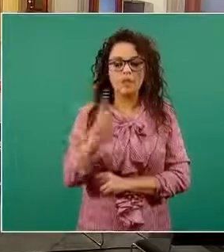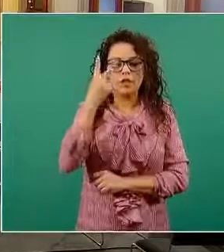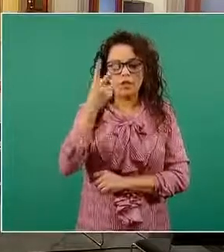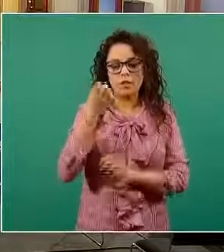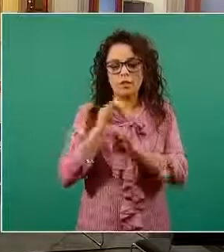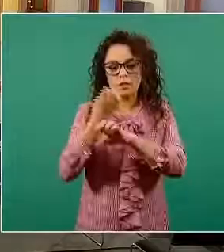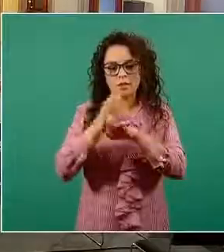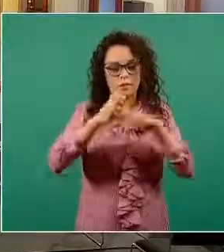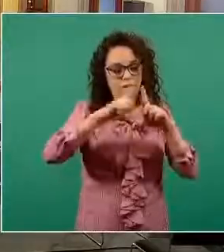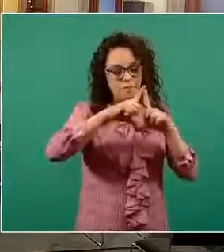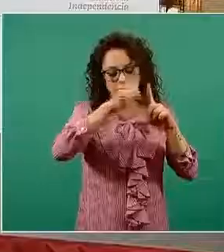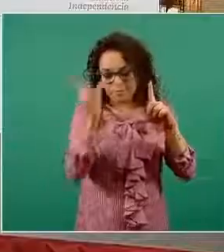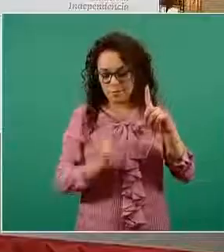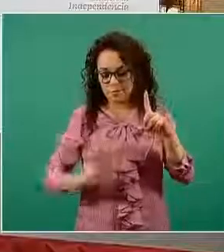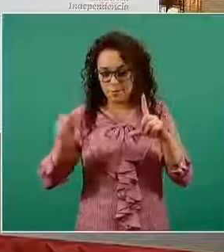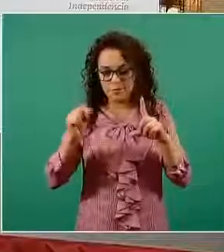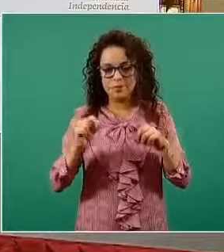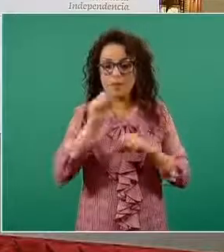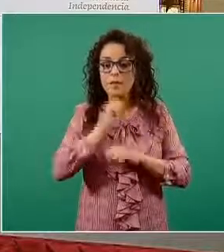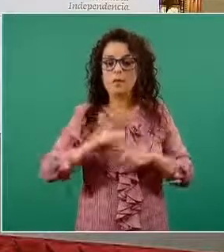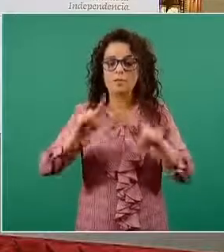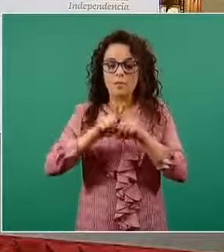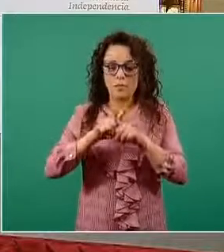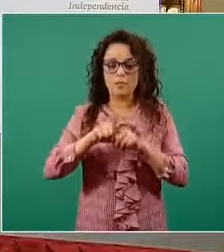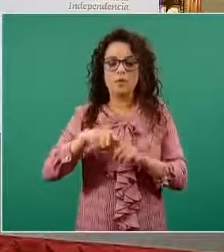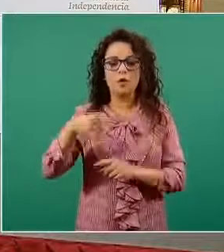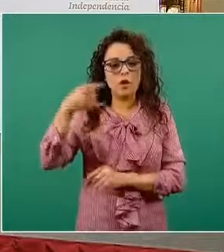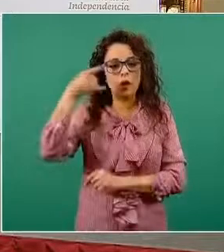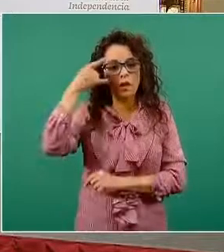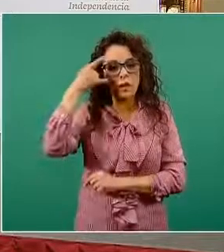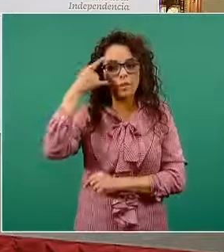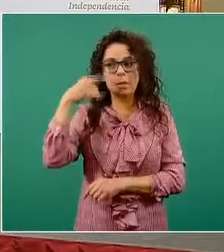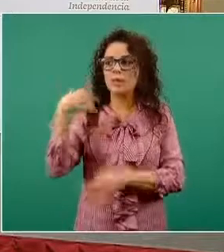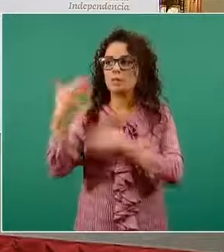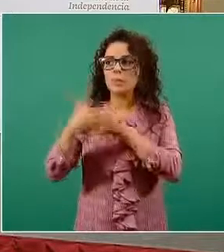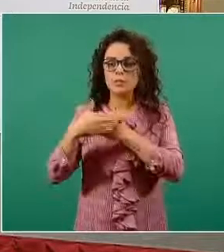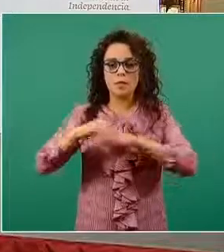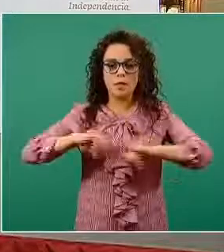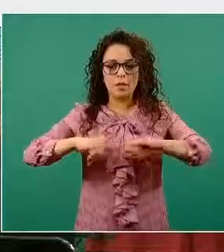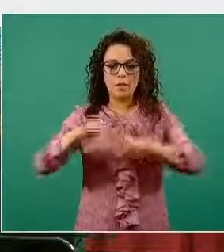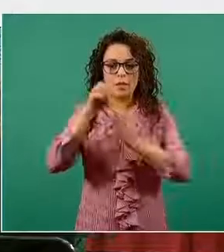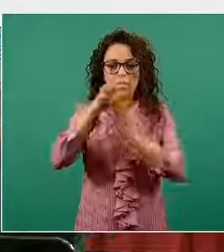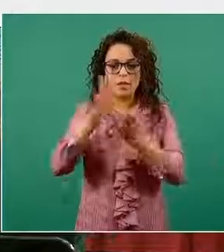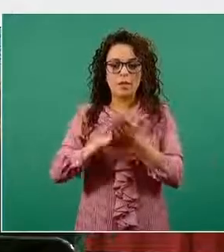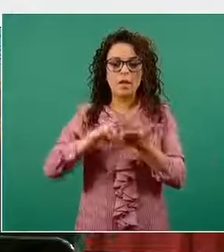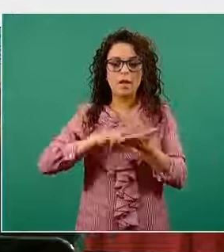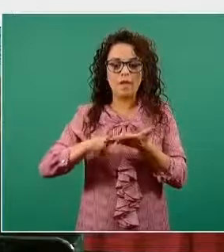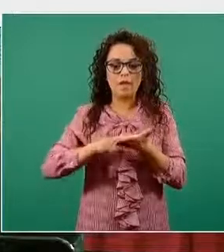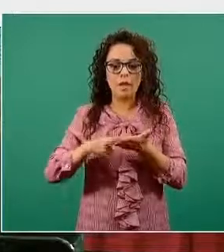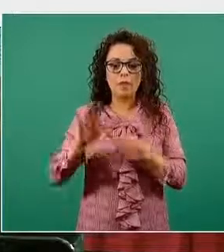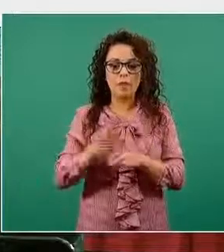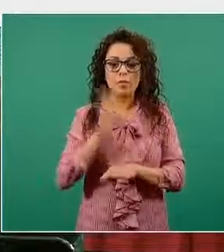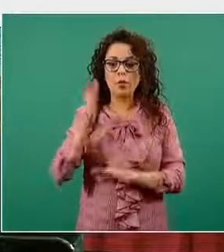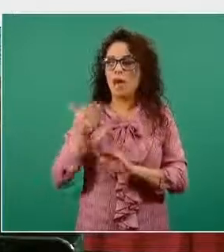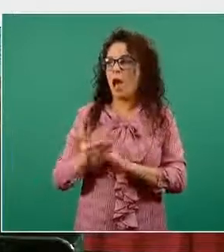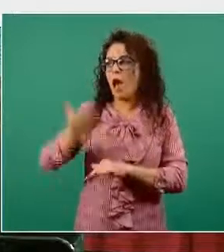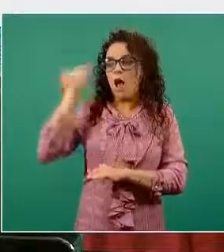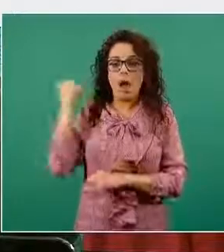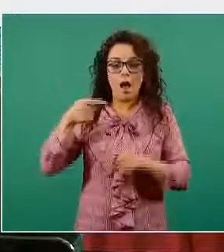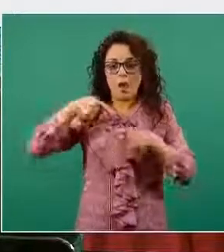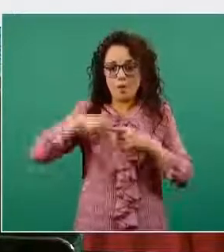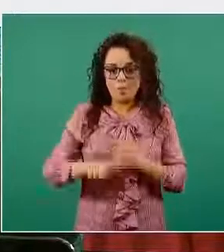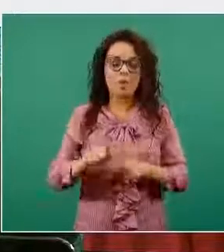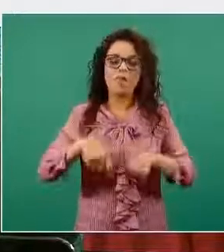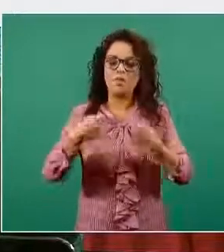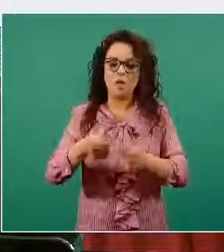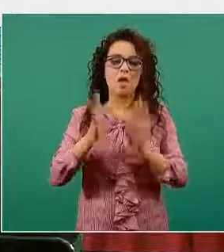federativas. Por supuesto, Campeche lo pintaremos en el próximo mapa ya de un color verde, puesto que fue vacunado desde el inicio. La